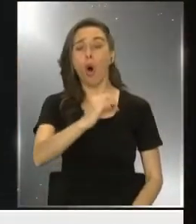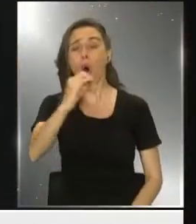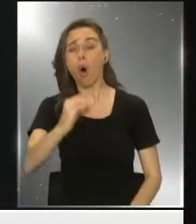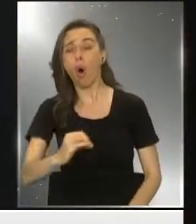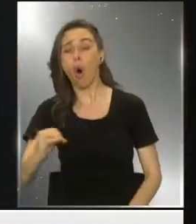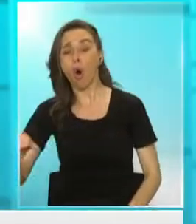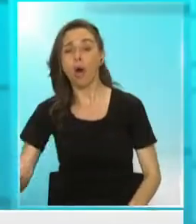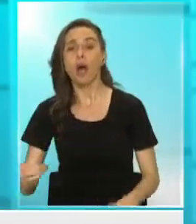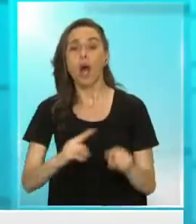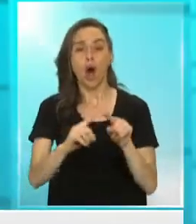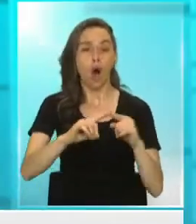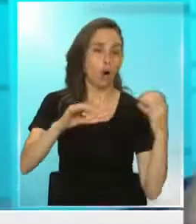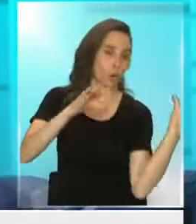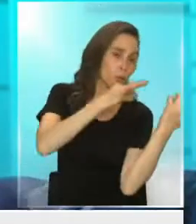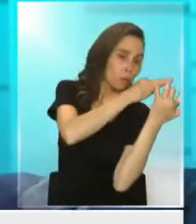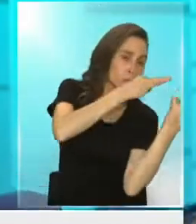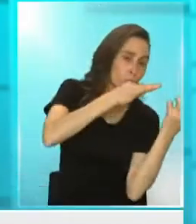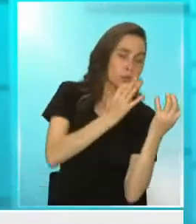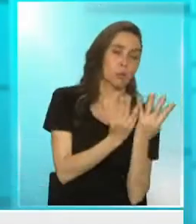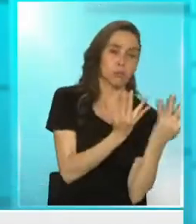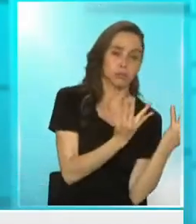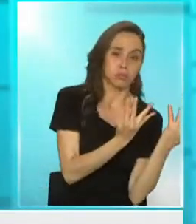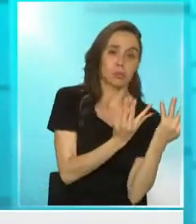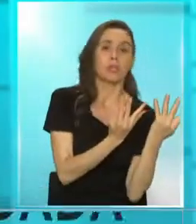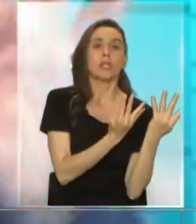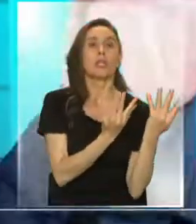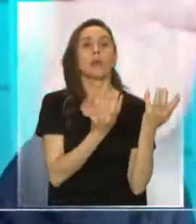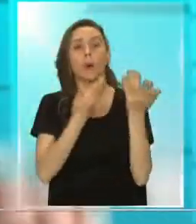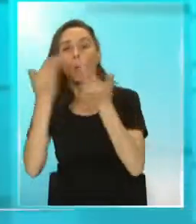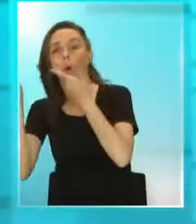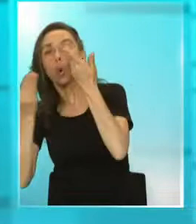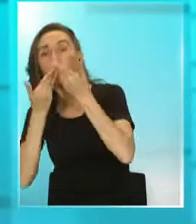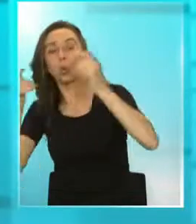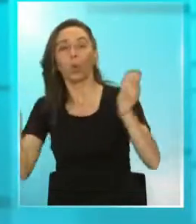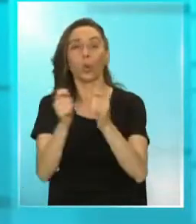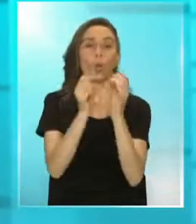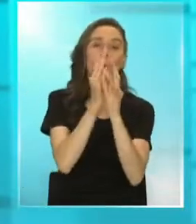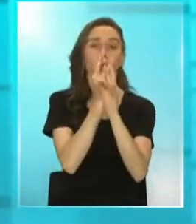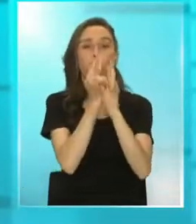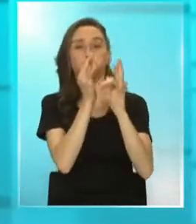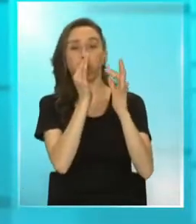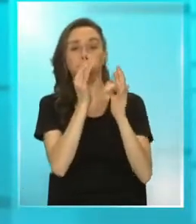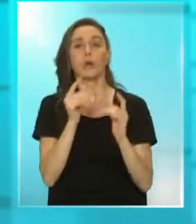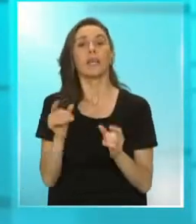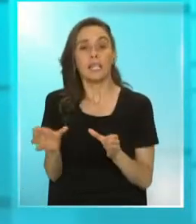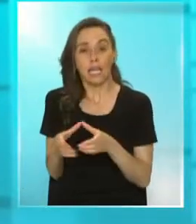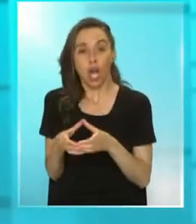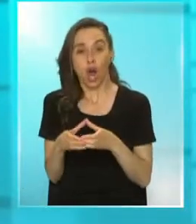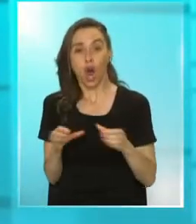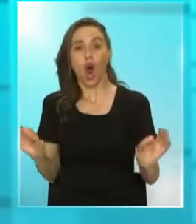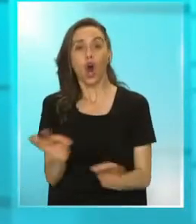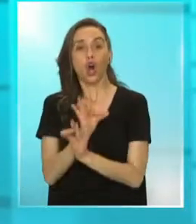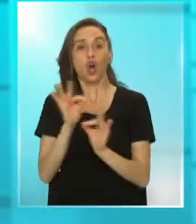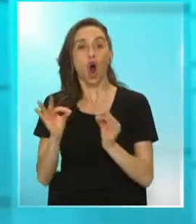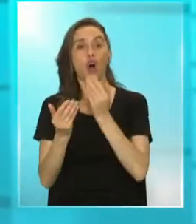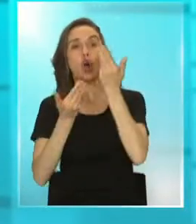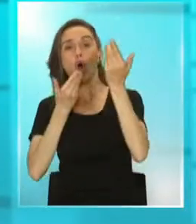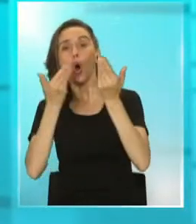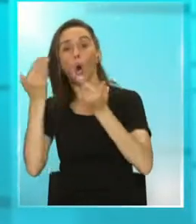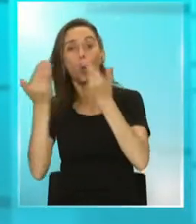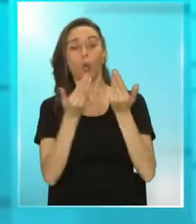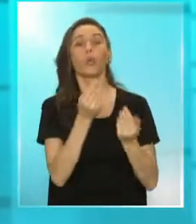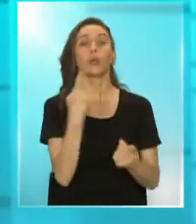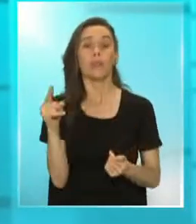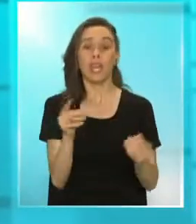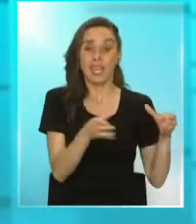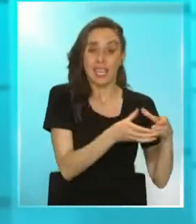Había músicos de varias orquestas, sinfónica, filarmónica, orquesta USACH, y el coro sinfónico de la Universidad de Chile, ¿cierto?, que en ese